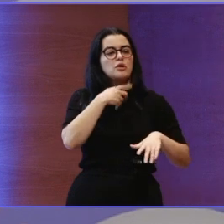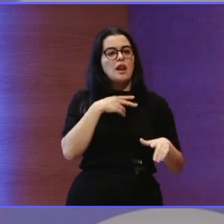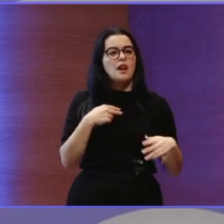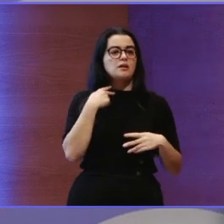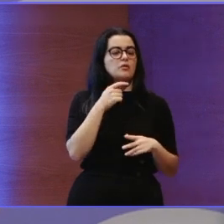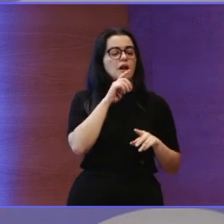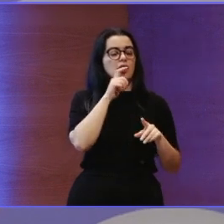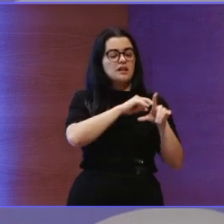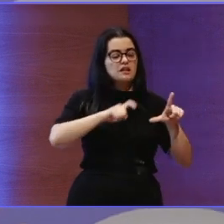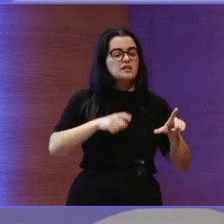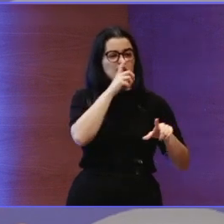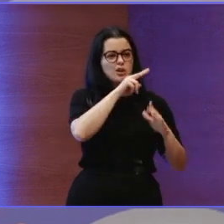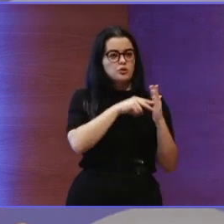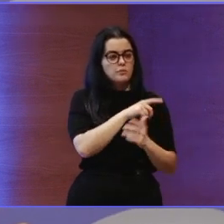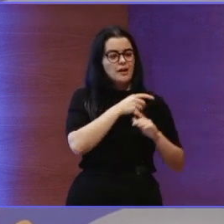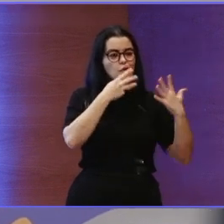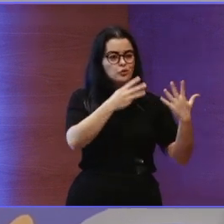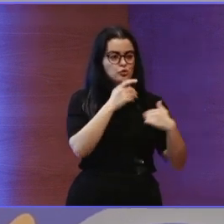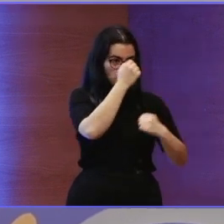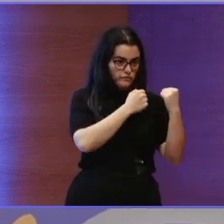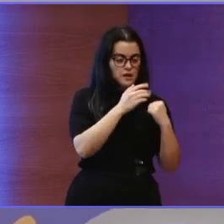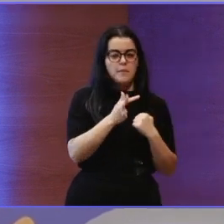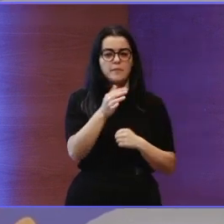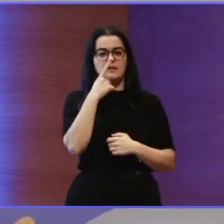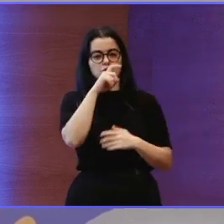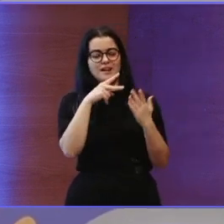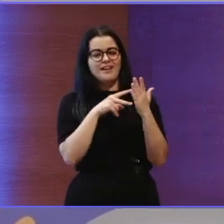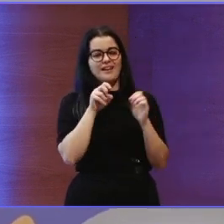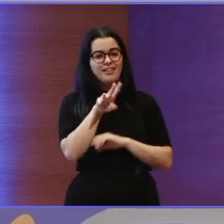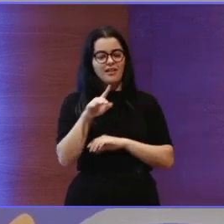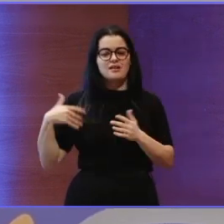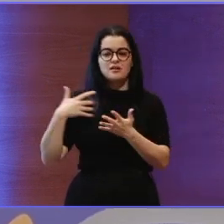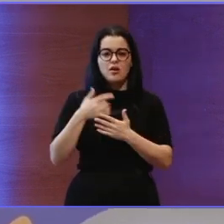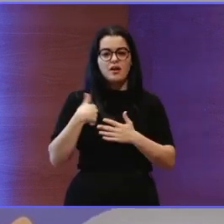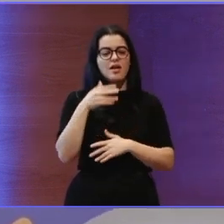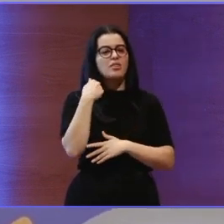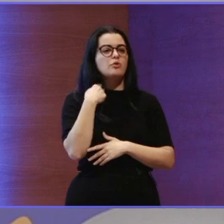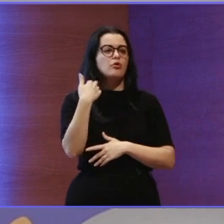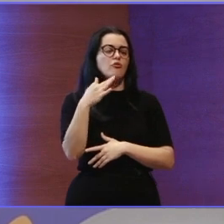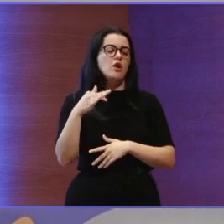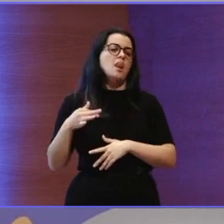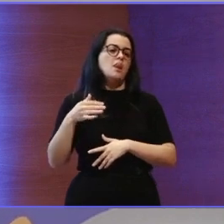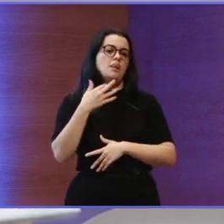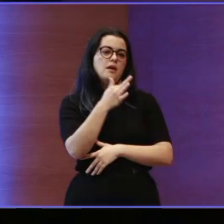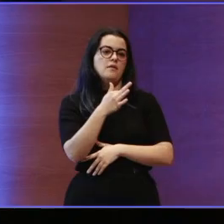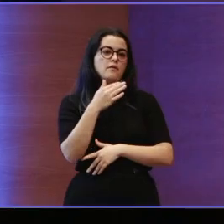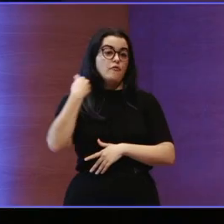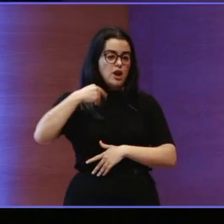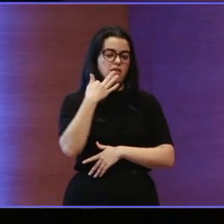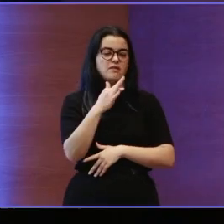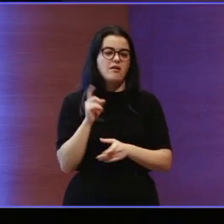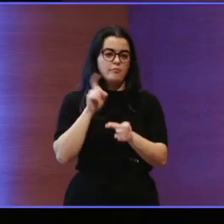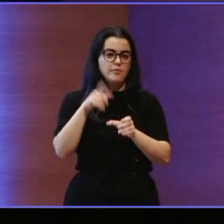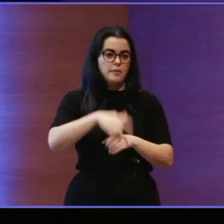crisis financiera de 2008 y desde el 2015 director de inclusión social de la diputación fal de vizcay bienvenido Óscar